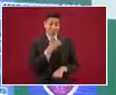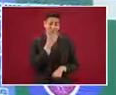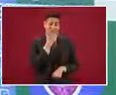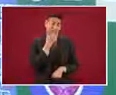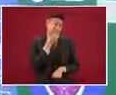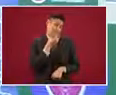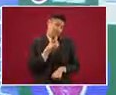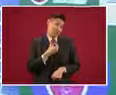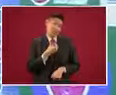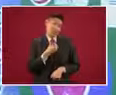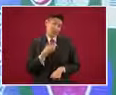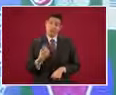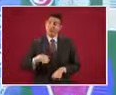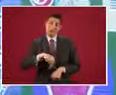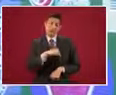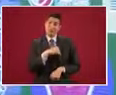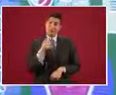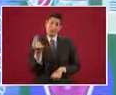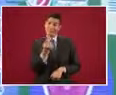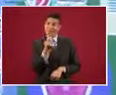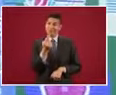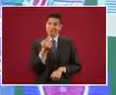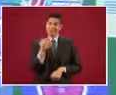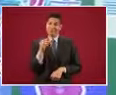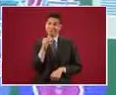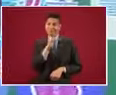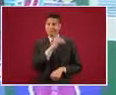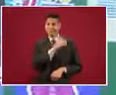pero pues tenemos que trasladarnos